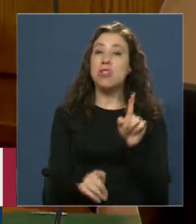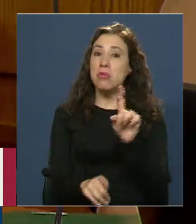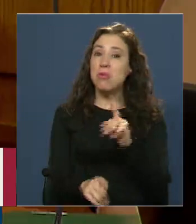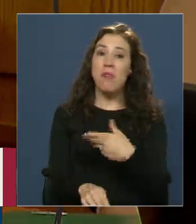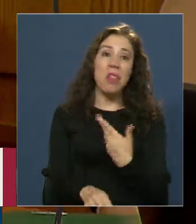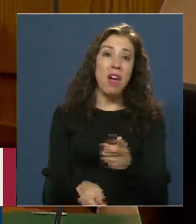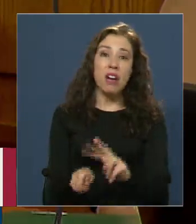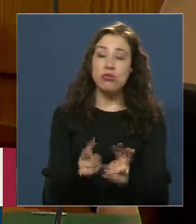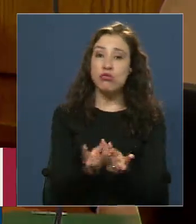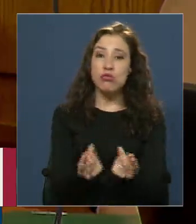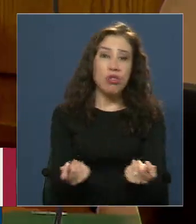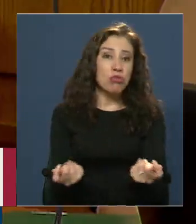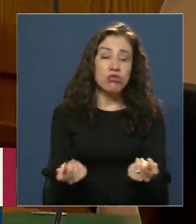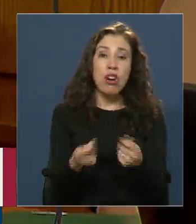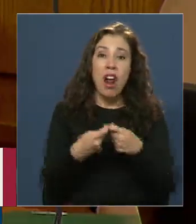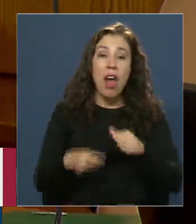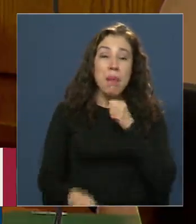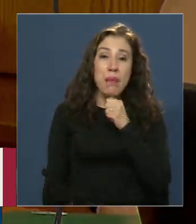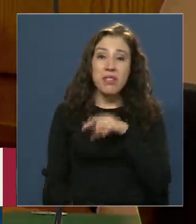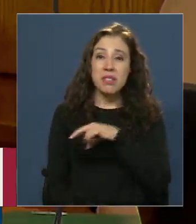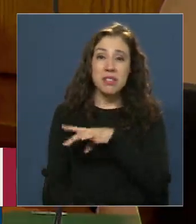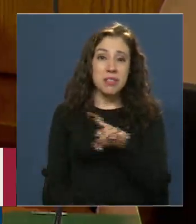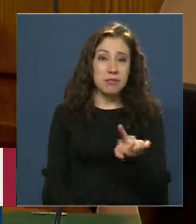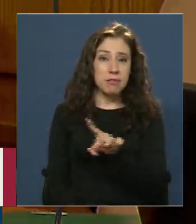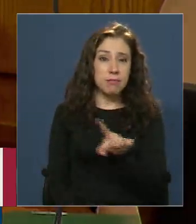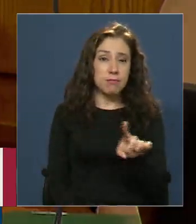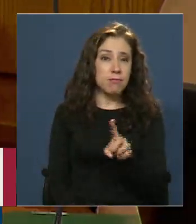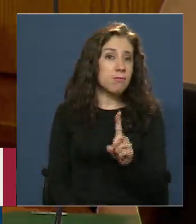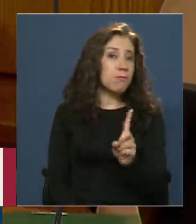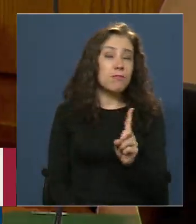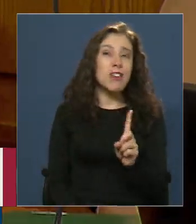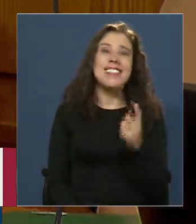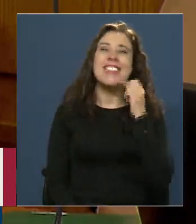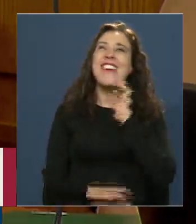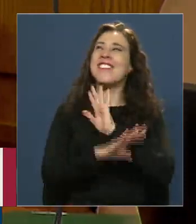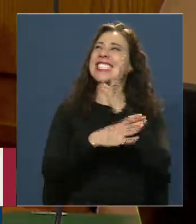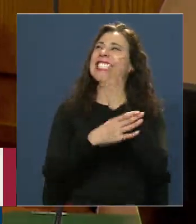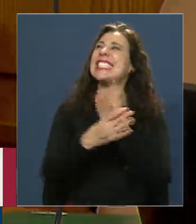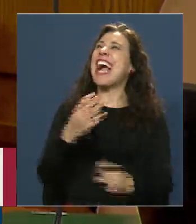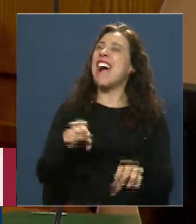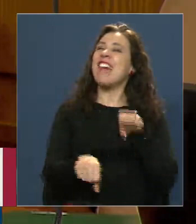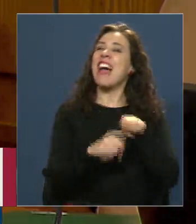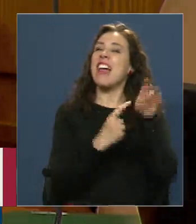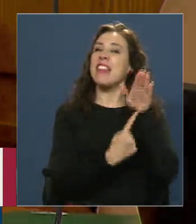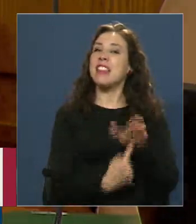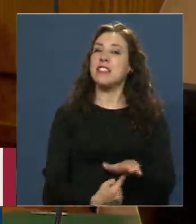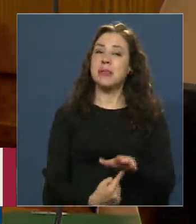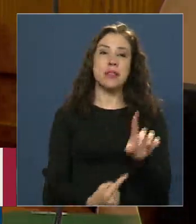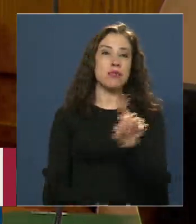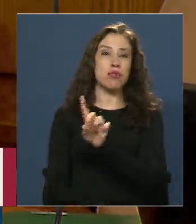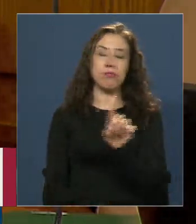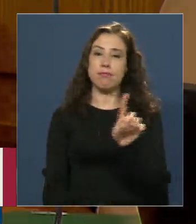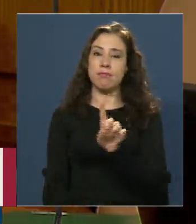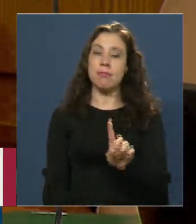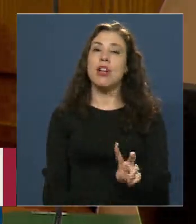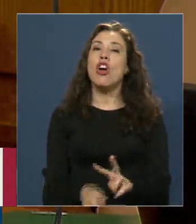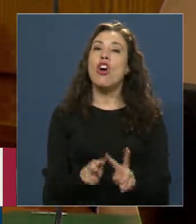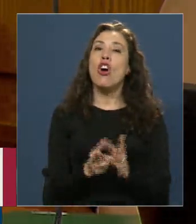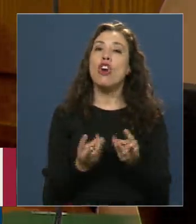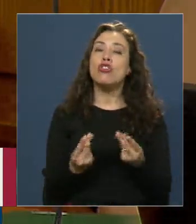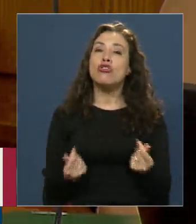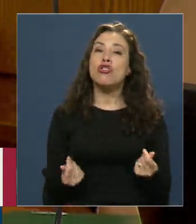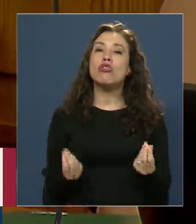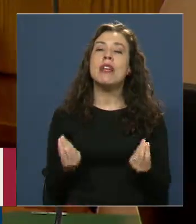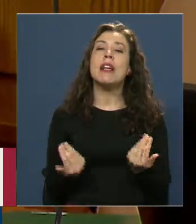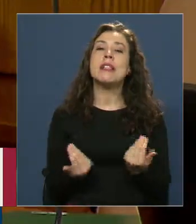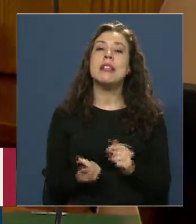solucionaremos la pobreza en Chile. No vamos a terminar con la discriminación. La solución